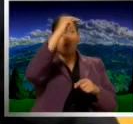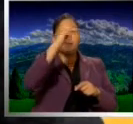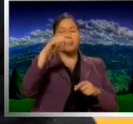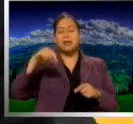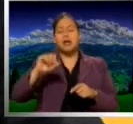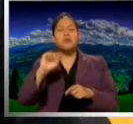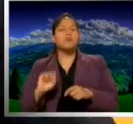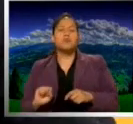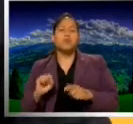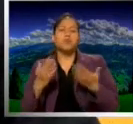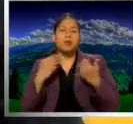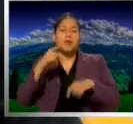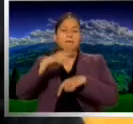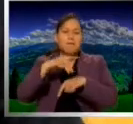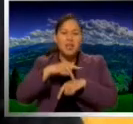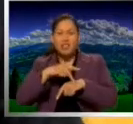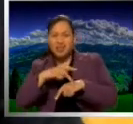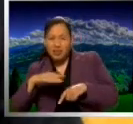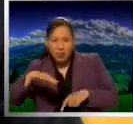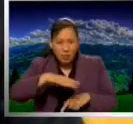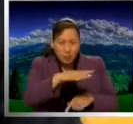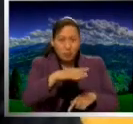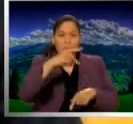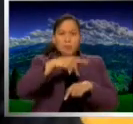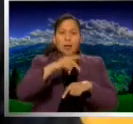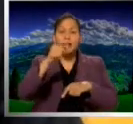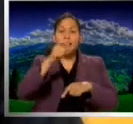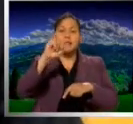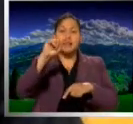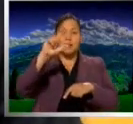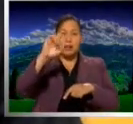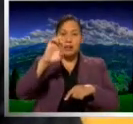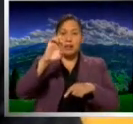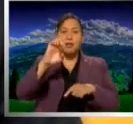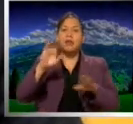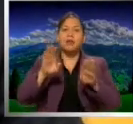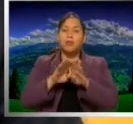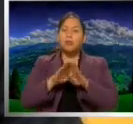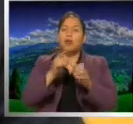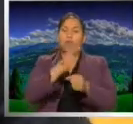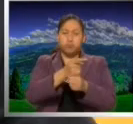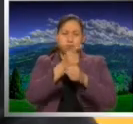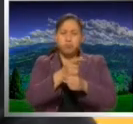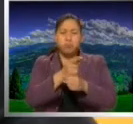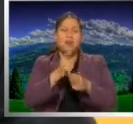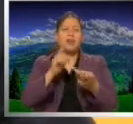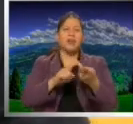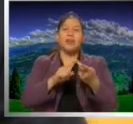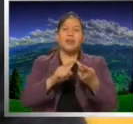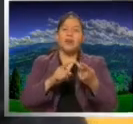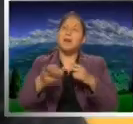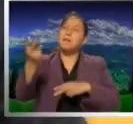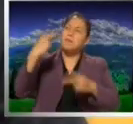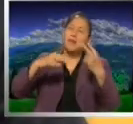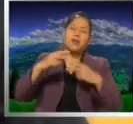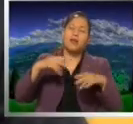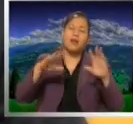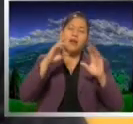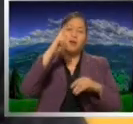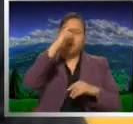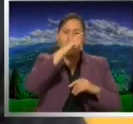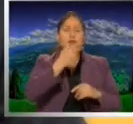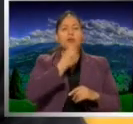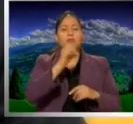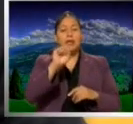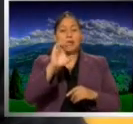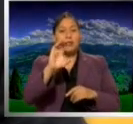pues estaba lleno de pedregal del Xitle y hubiese sido muy complicado trasladar los cañones y la artillería por esa zona. Pues el general